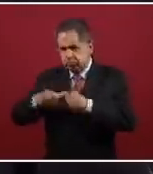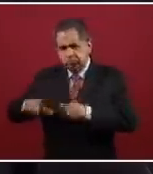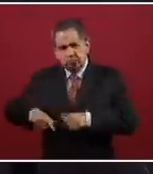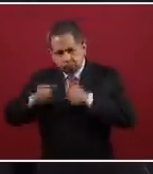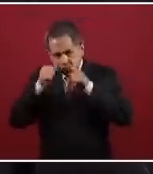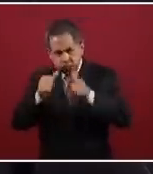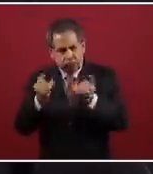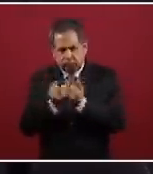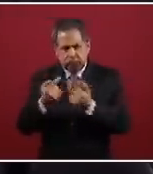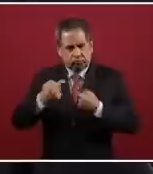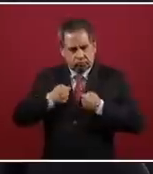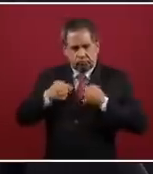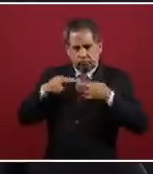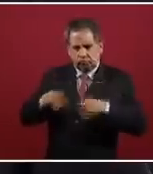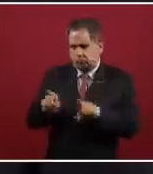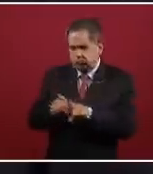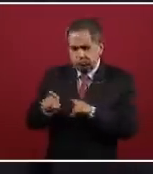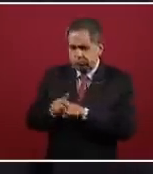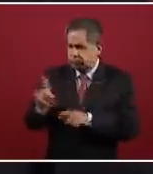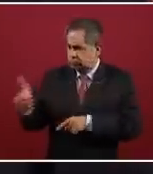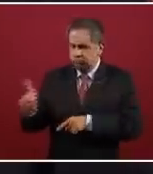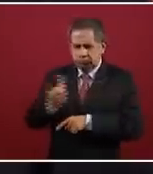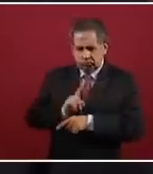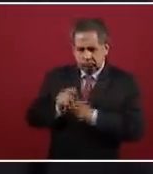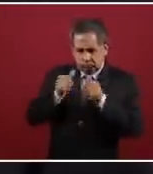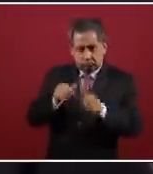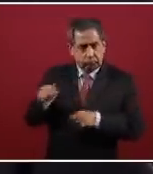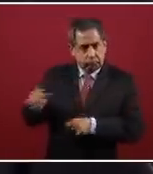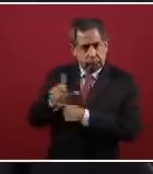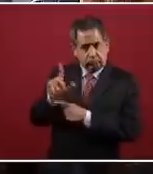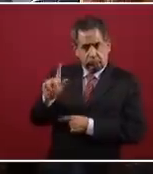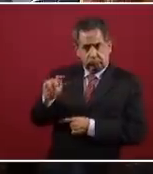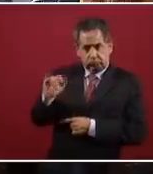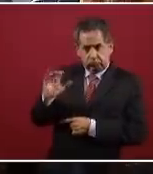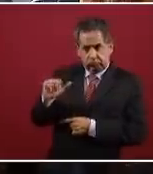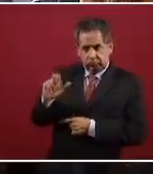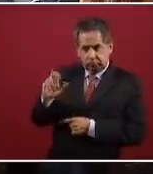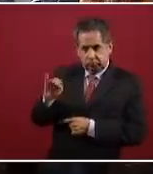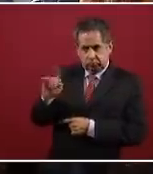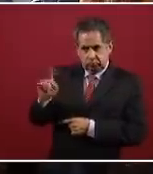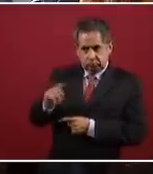como si fuese yo. Es lo mismo. Ahí está Leticia Ramírez.